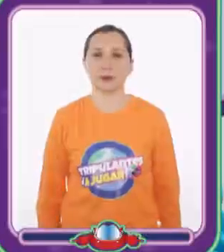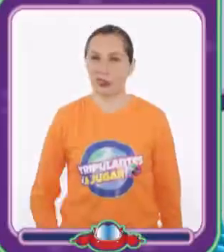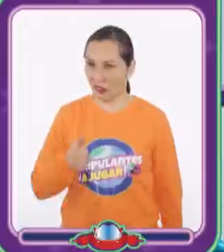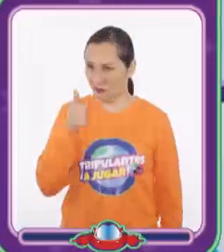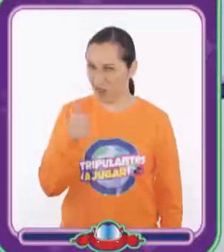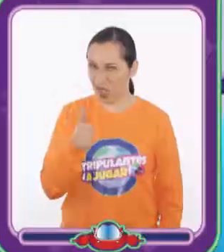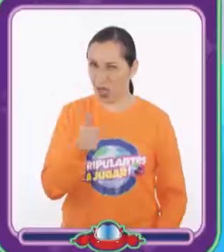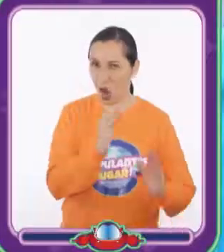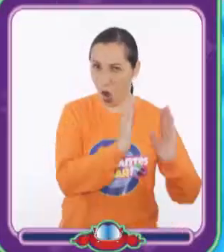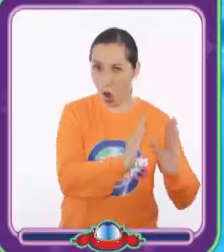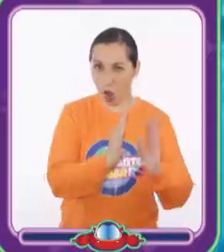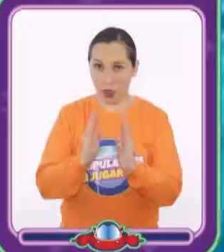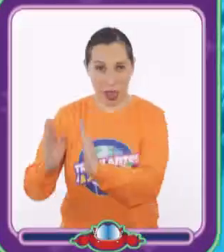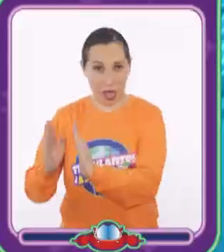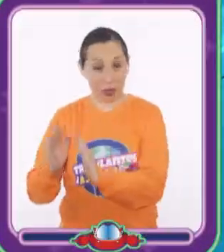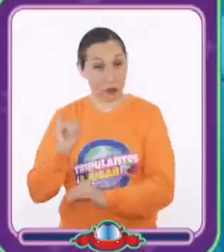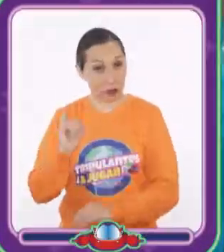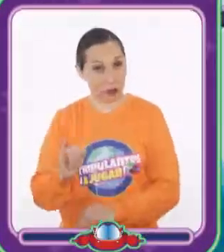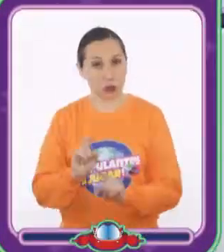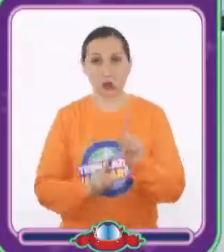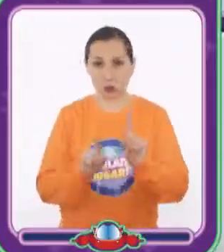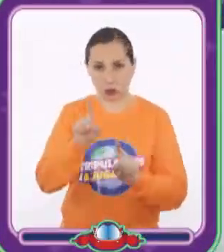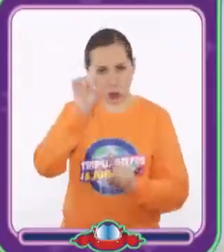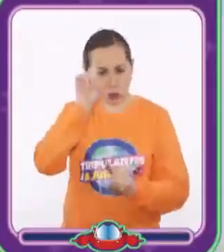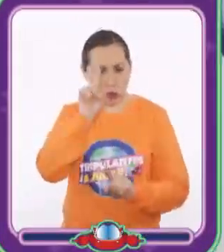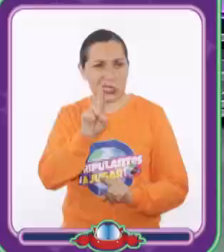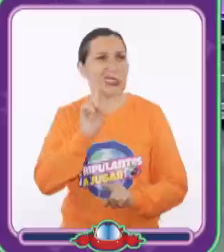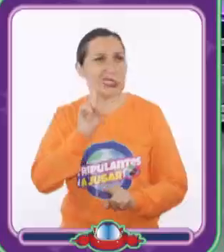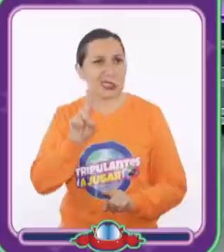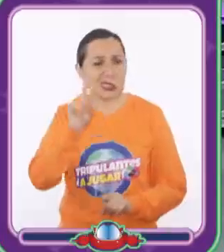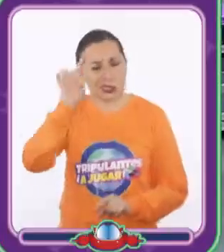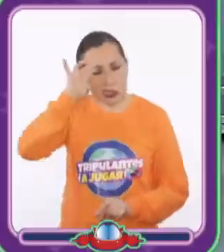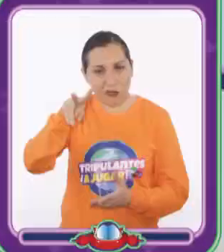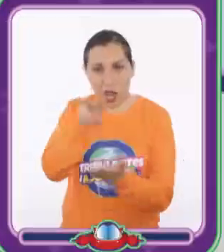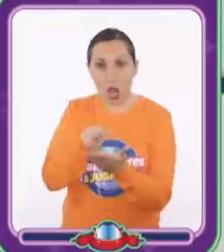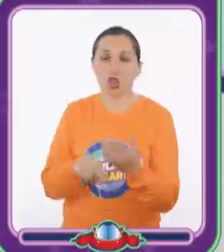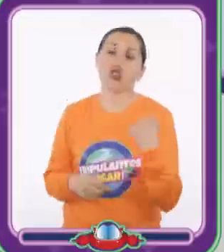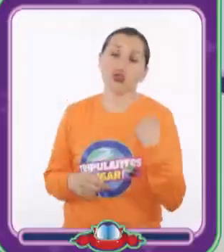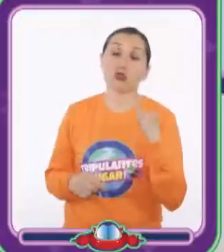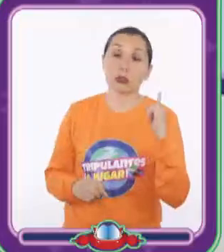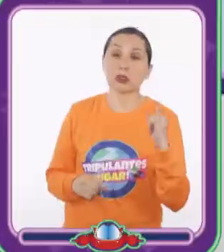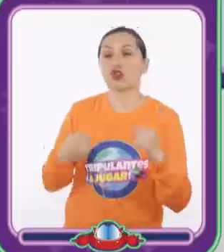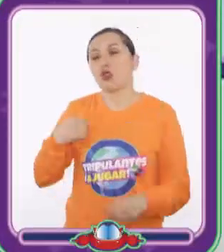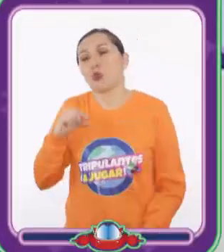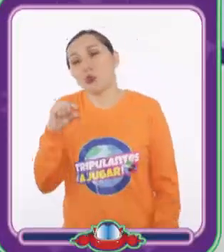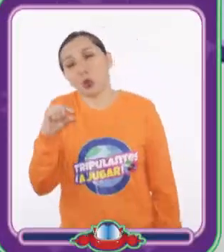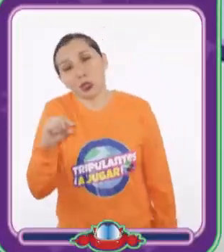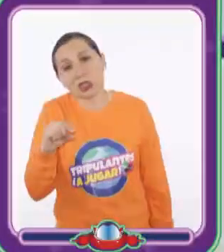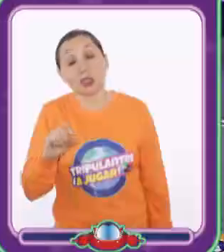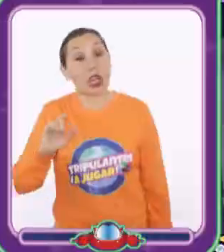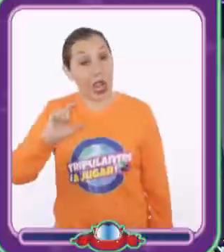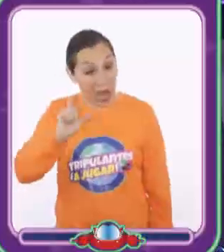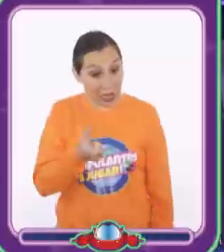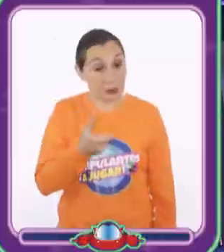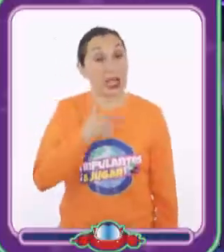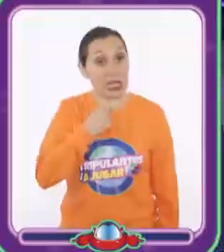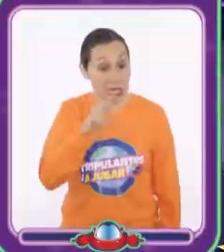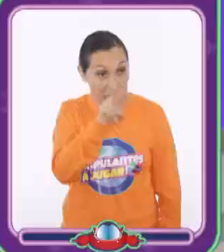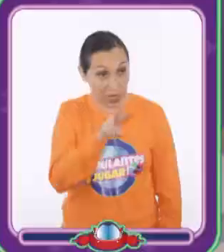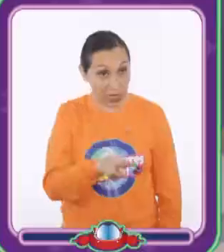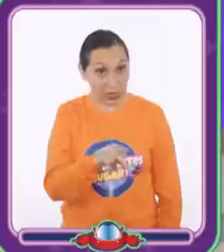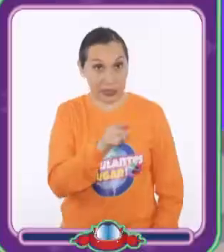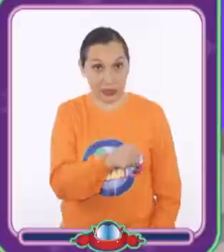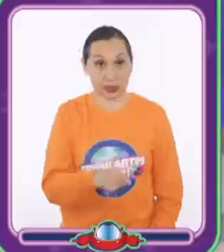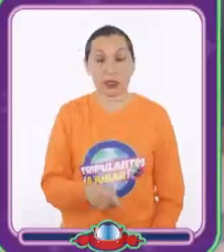¿Están ordenadas? ¿Están así? Sí. ¿Sí? ¿Alguien sabe leer? Yo. ¿Quieres? Yo un poquito. ¿Tú un poquito? A ver, Gaspar, ¿te gustaría leer lo que